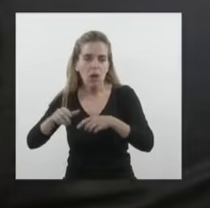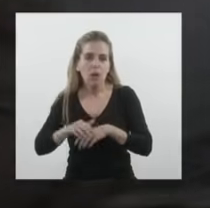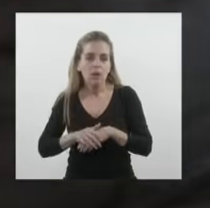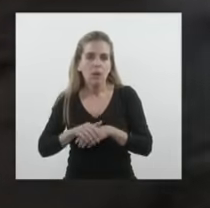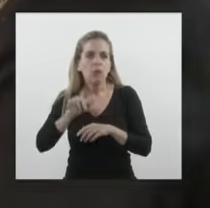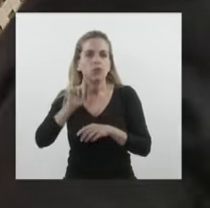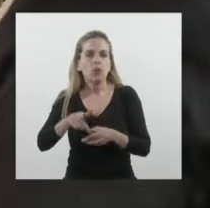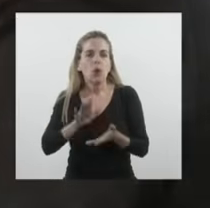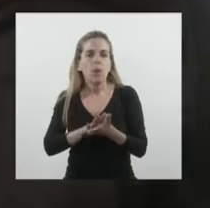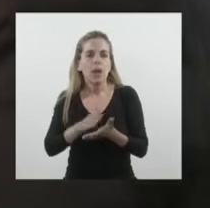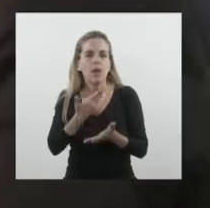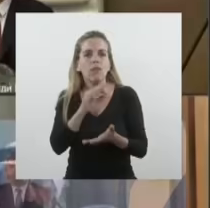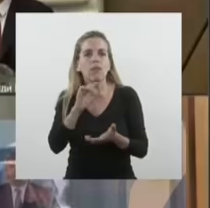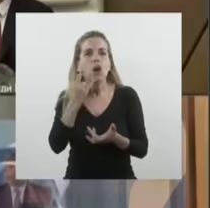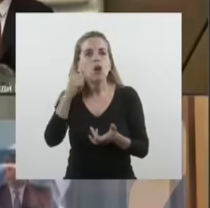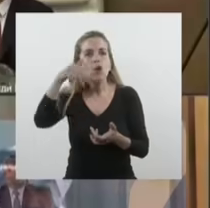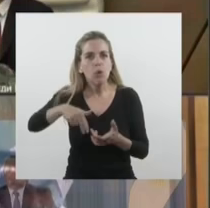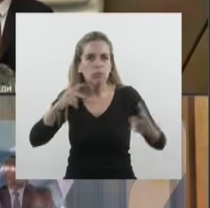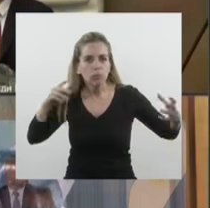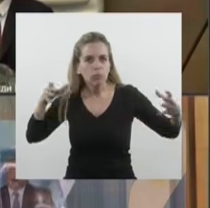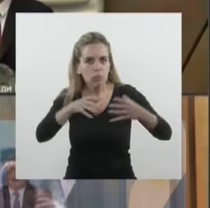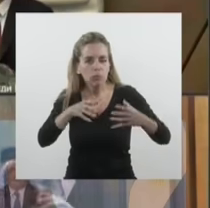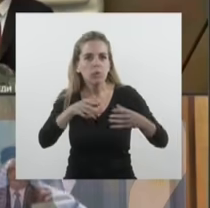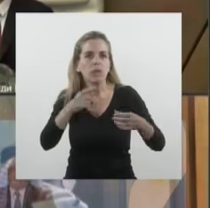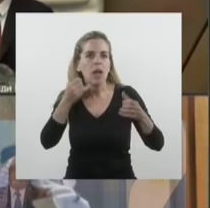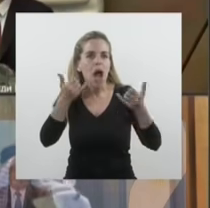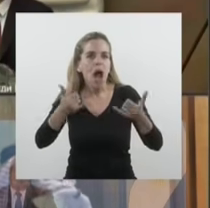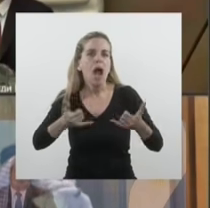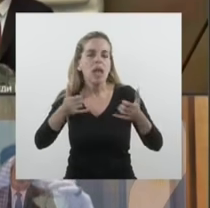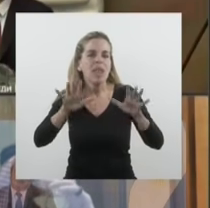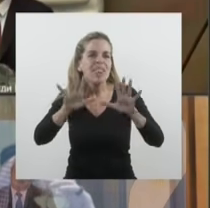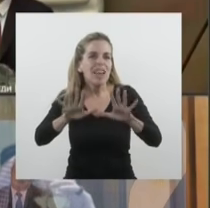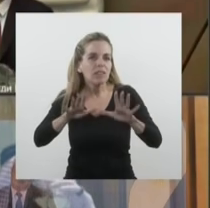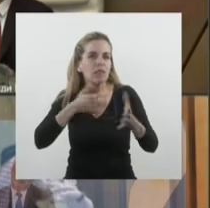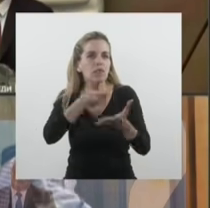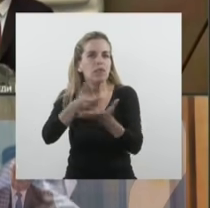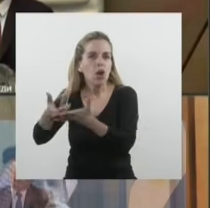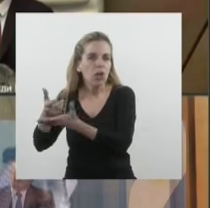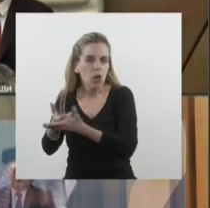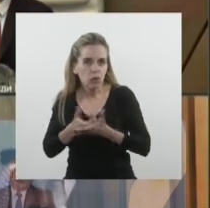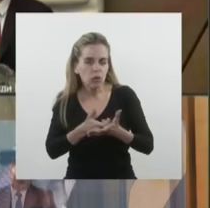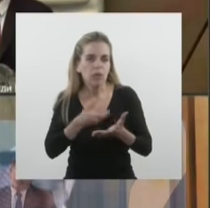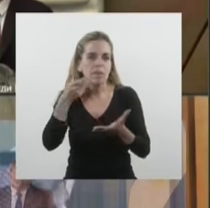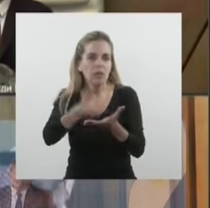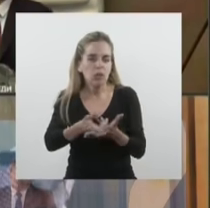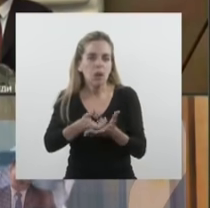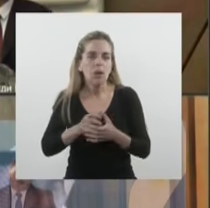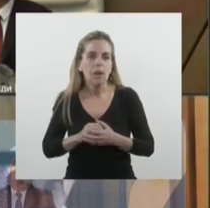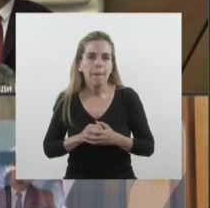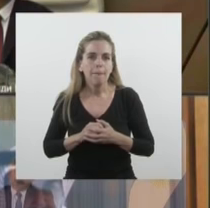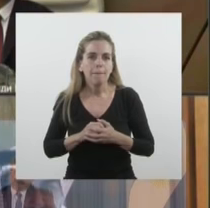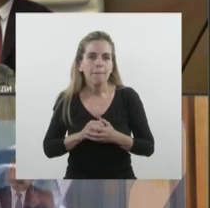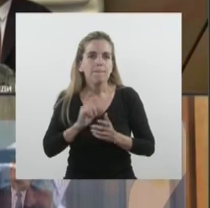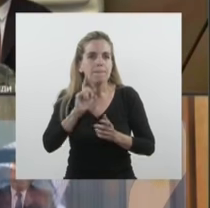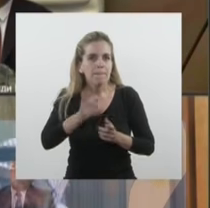foro hemos demostrado diez tipos de inversiones y también nada vamos